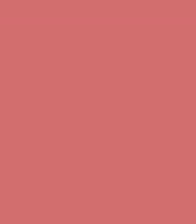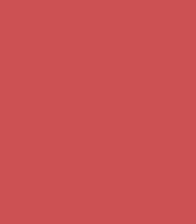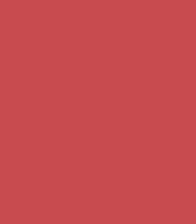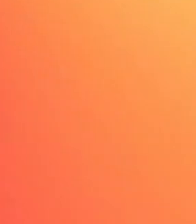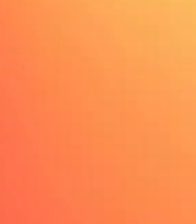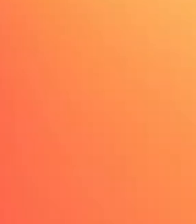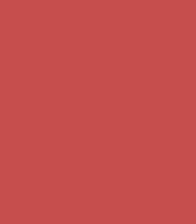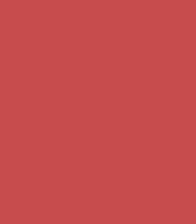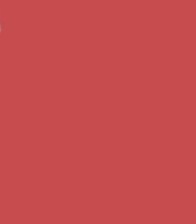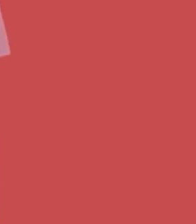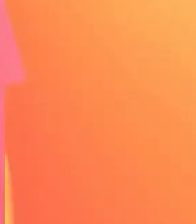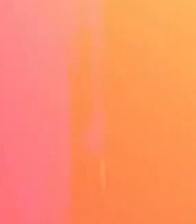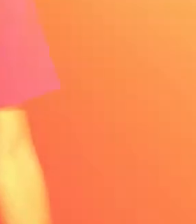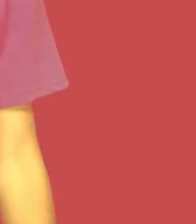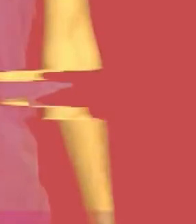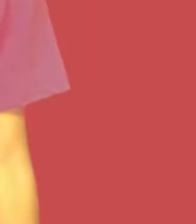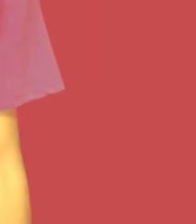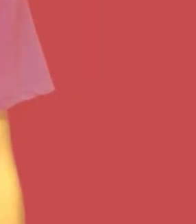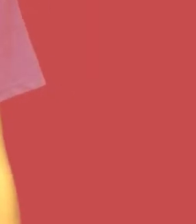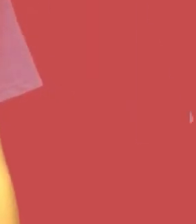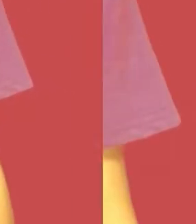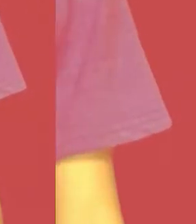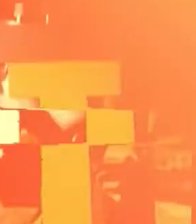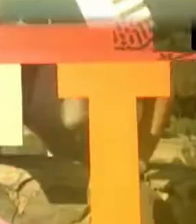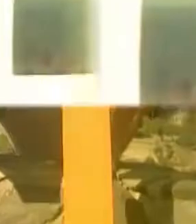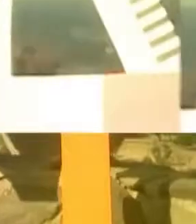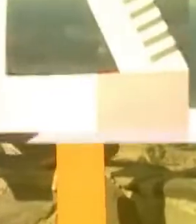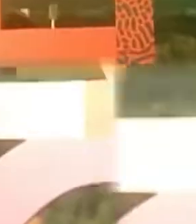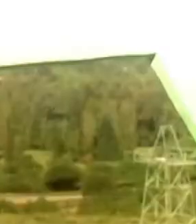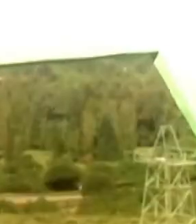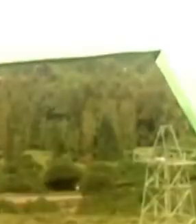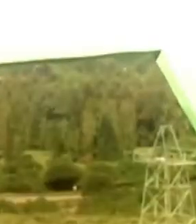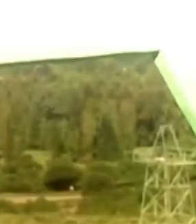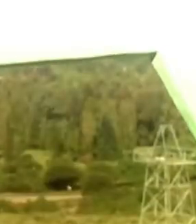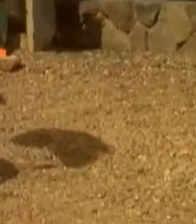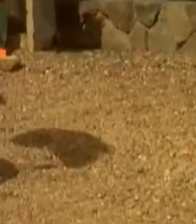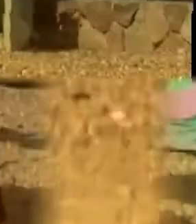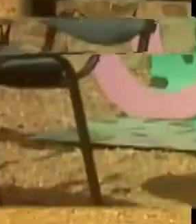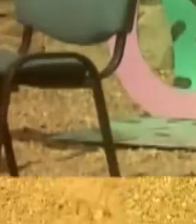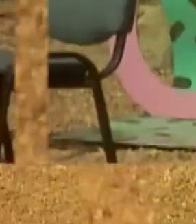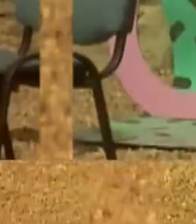somos dos. Somos dos, somos dos, somos dos, somos dos, somos todo.